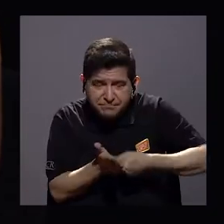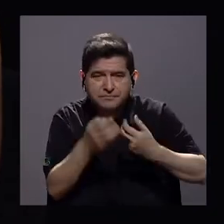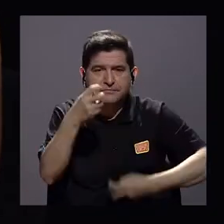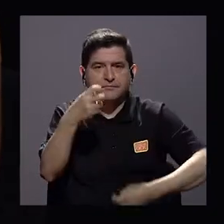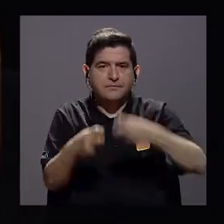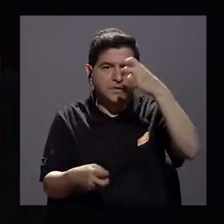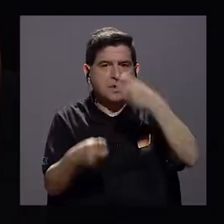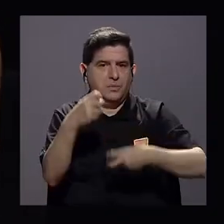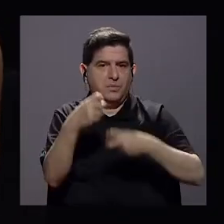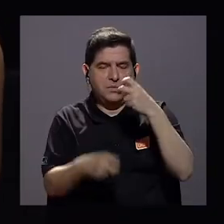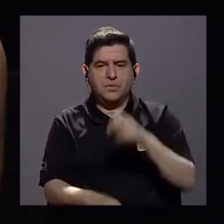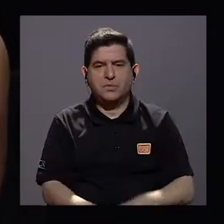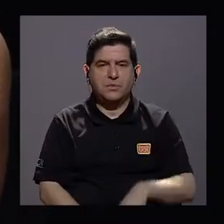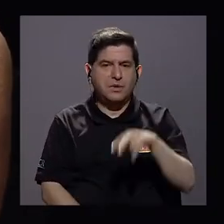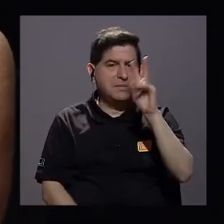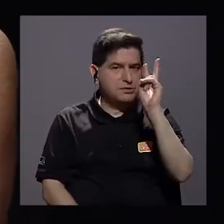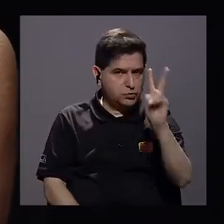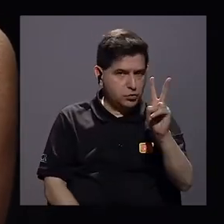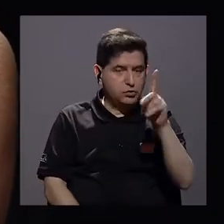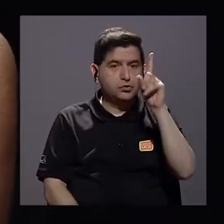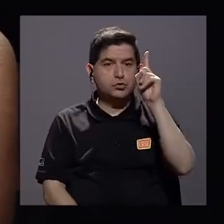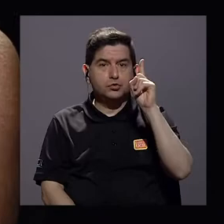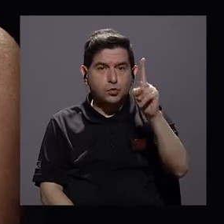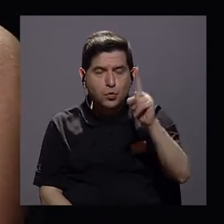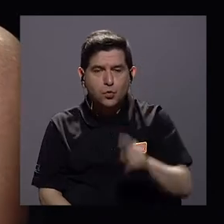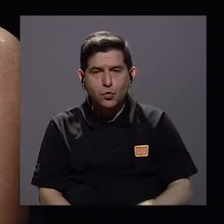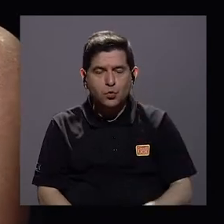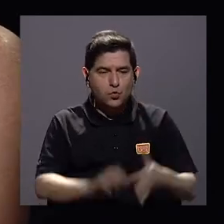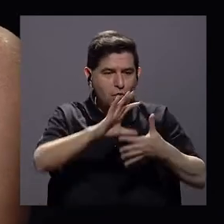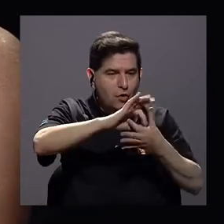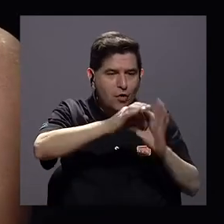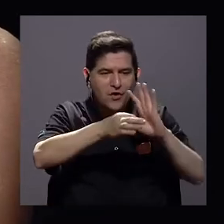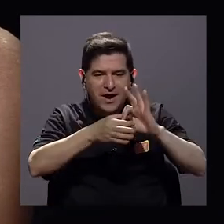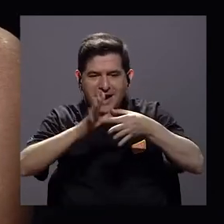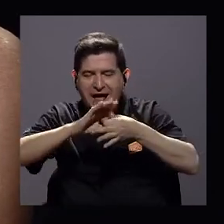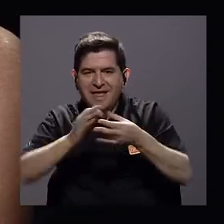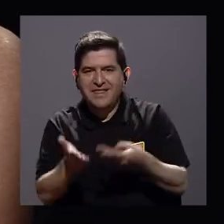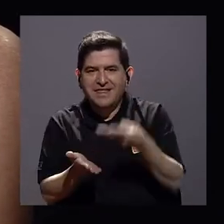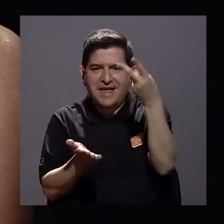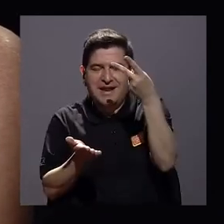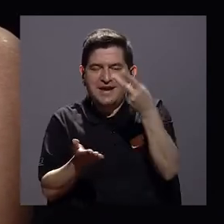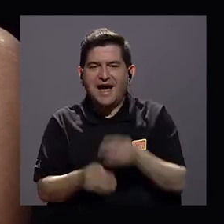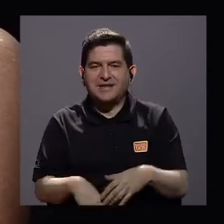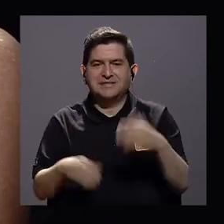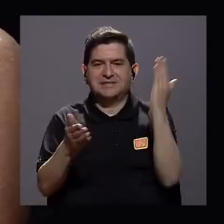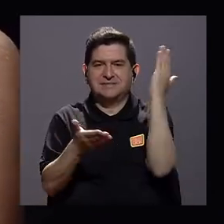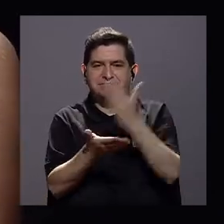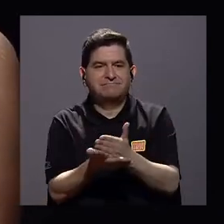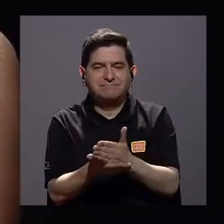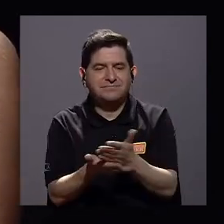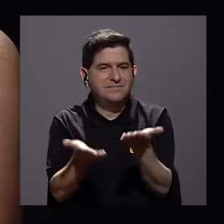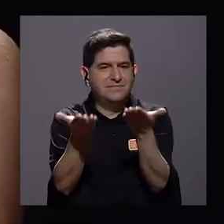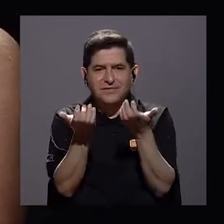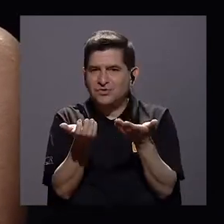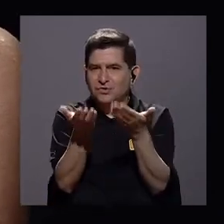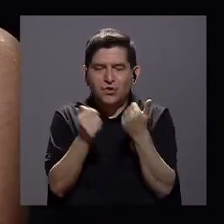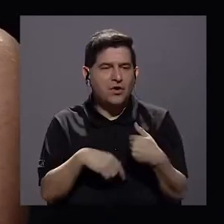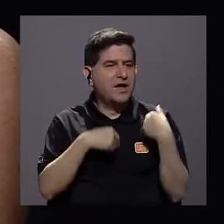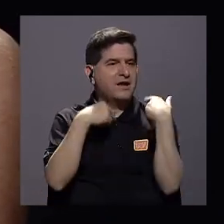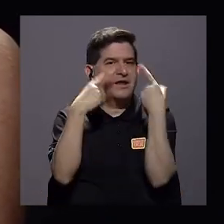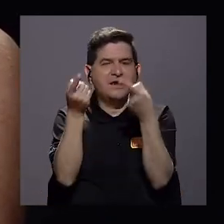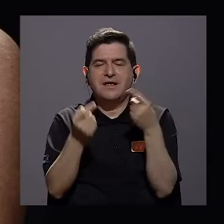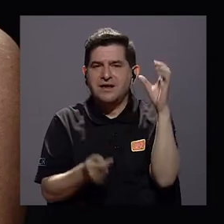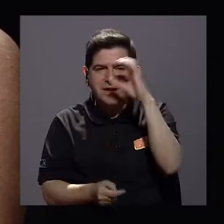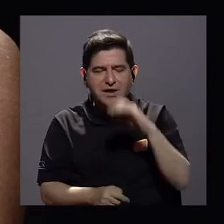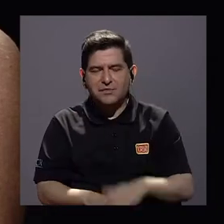problema de dos temas. Uno es las cadenas de valor se cortan, ¿verdad? Ya no queremos llegar a traer el pescado